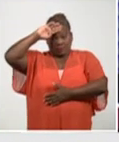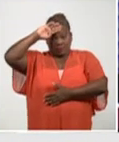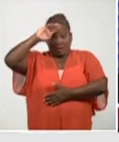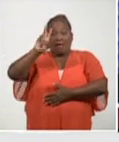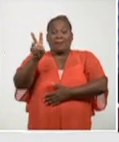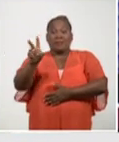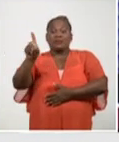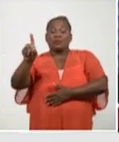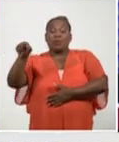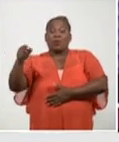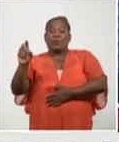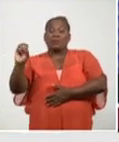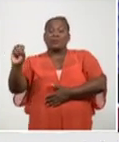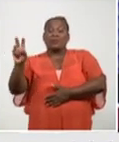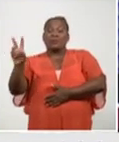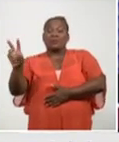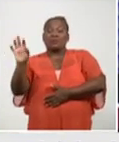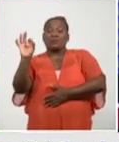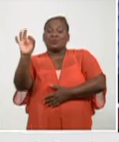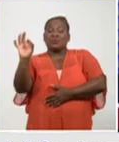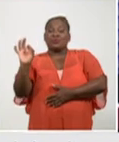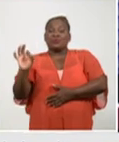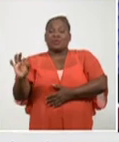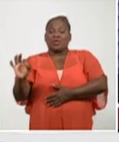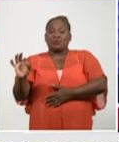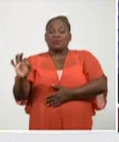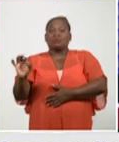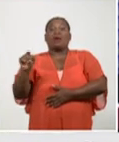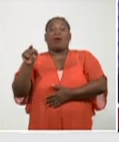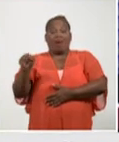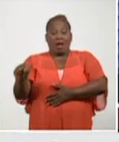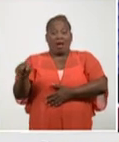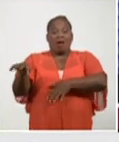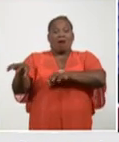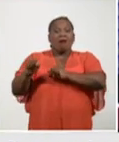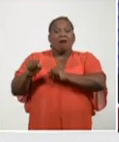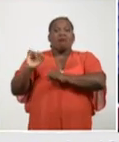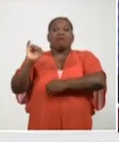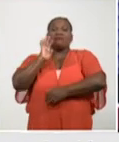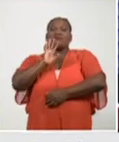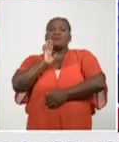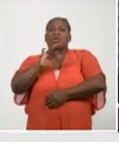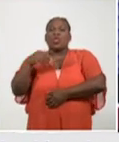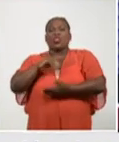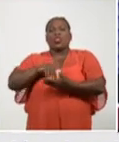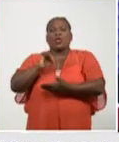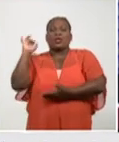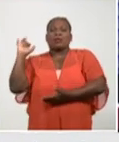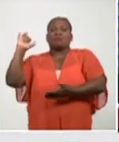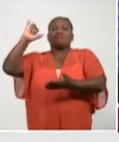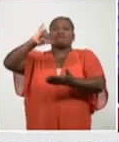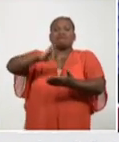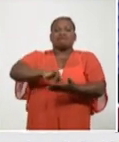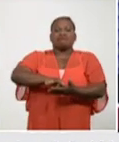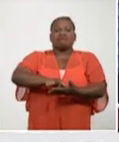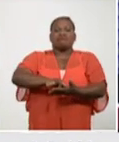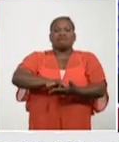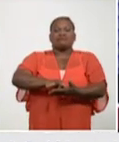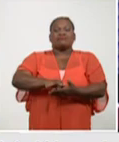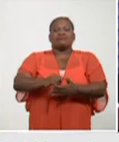21,02%, tienen como fuente de infección el exterior de nuestro país, el extranjero.